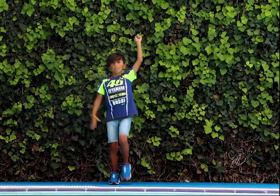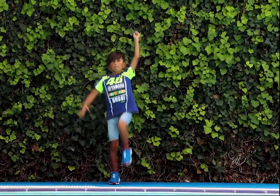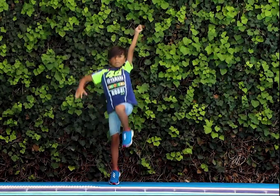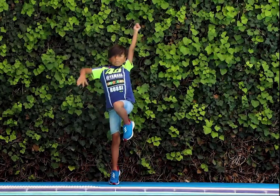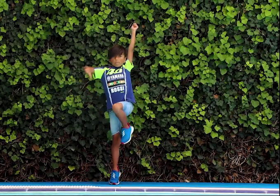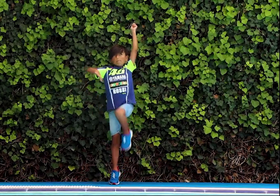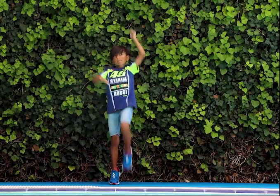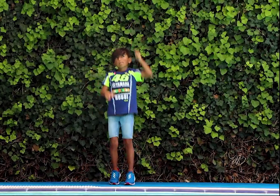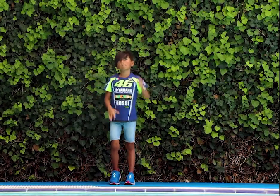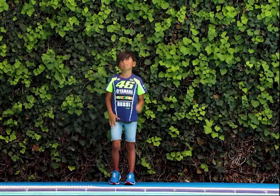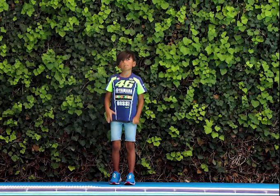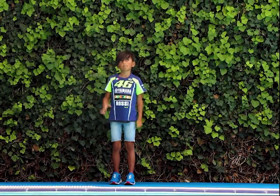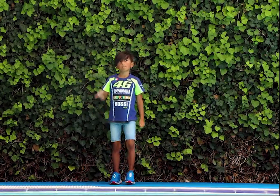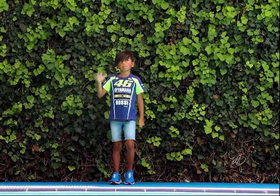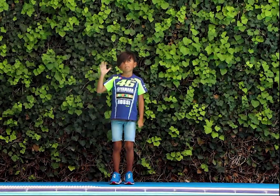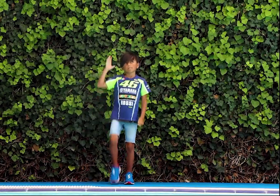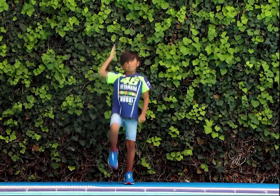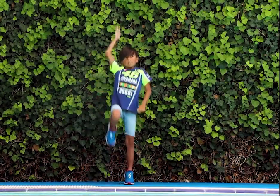Haz una coordinación.